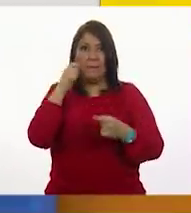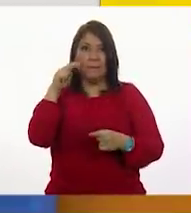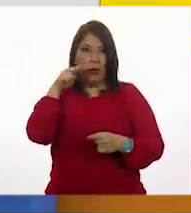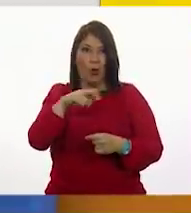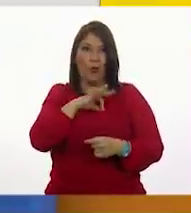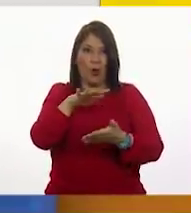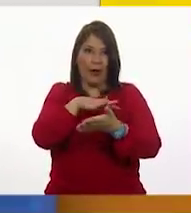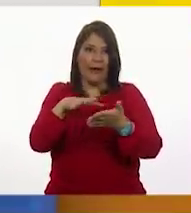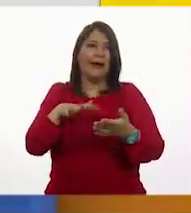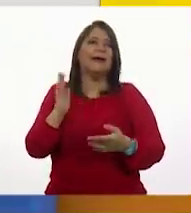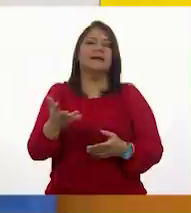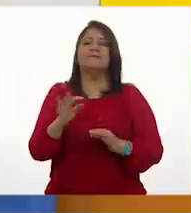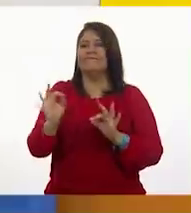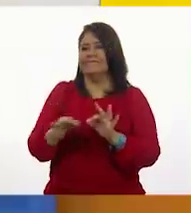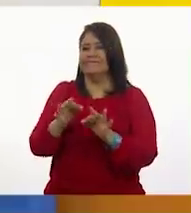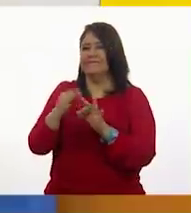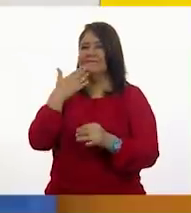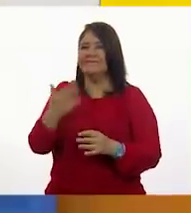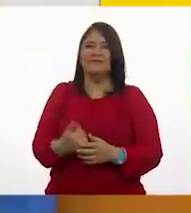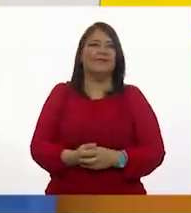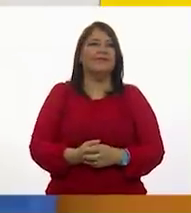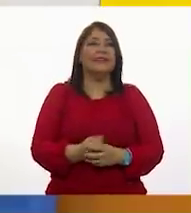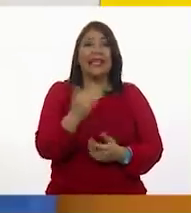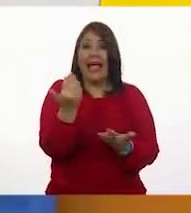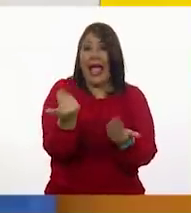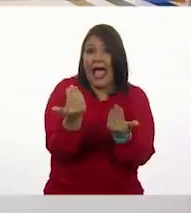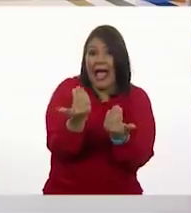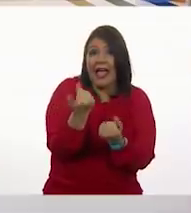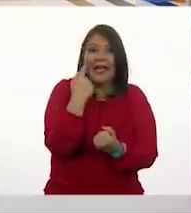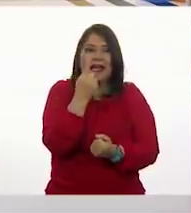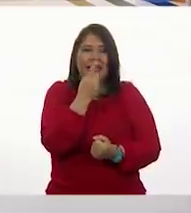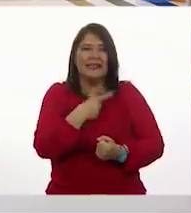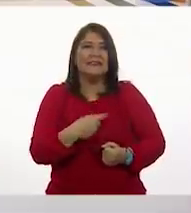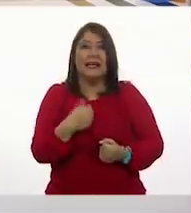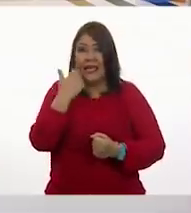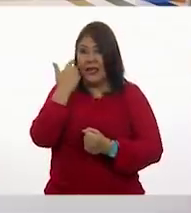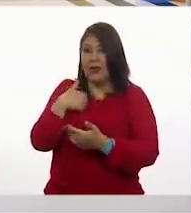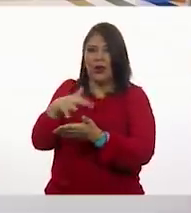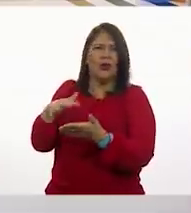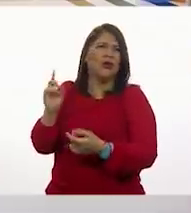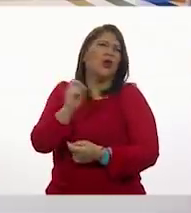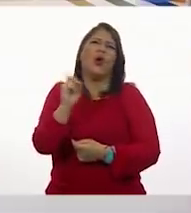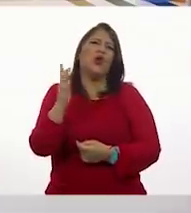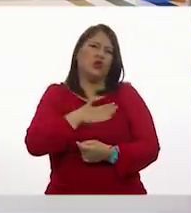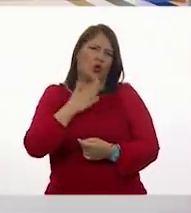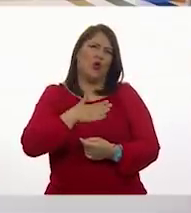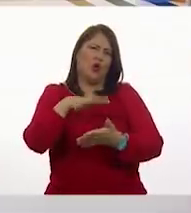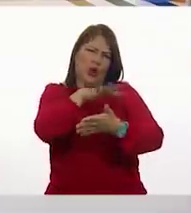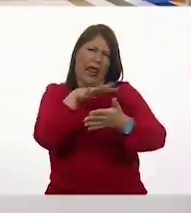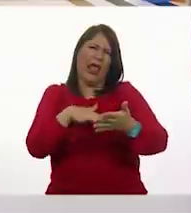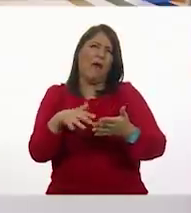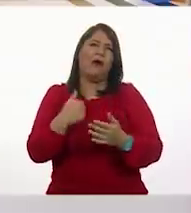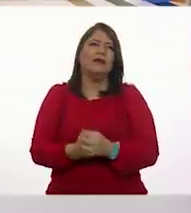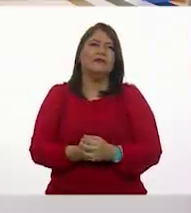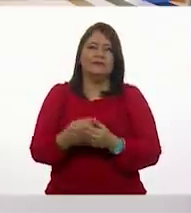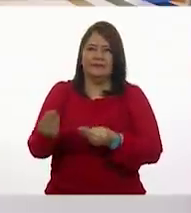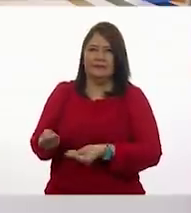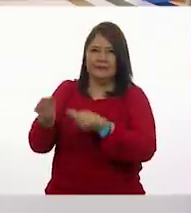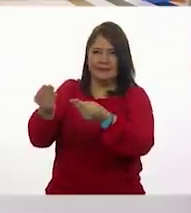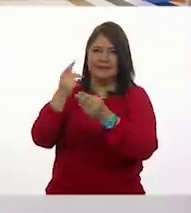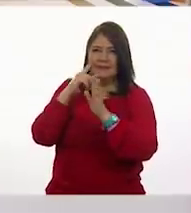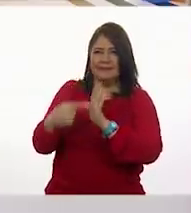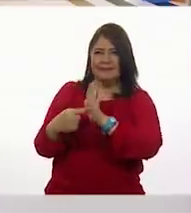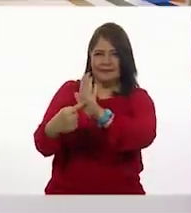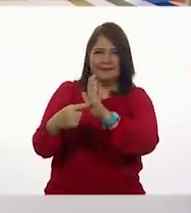podemos abrir, por favor. Muy bien. Sí, sí, sí. A ver, ¿qué ¿quieres dice, que te qué la dice? Lea, Panchito? Sí, no, yo la leo. Ah, ¿tú la ves? Sí. A ver, te la acerco entonces.